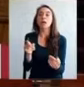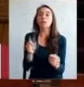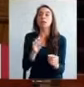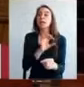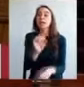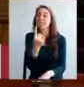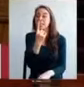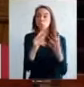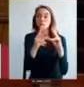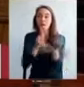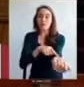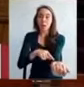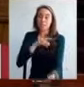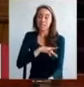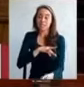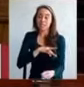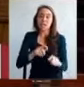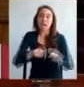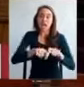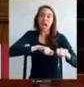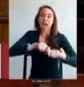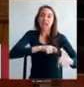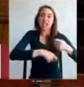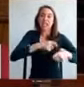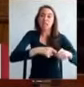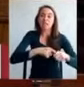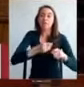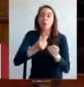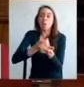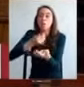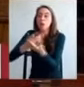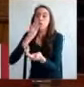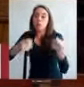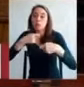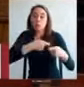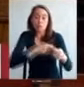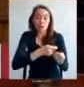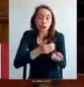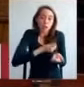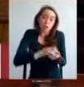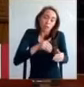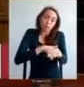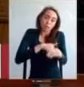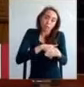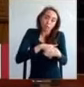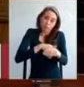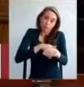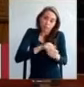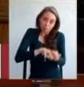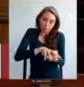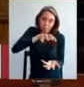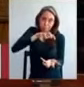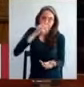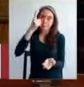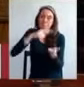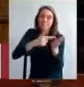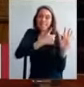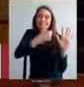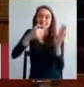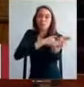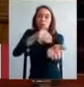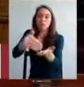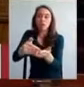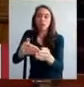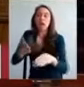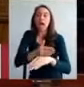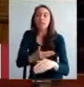que ninguna familia tenga que estar haciendo rifas o recolectando dinero para comprar para juntar 1.600 millones de pesos